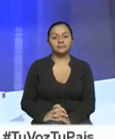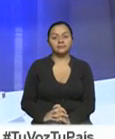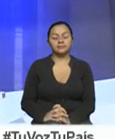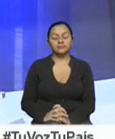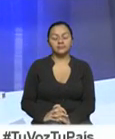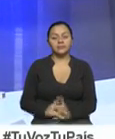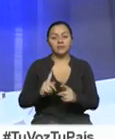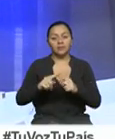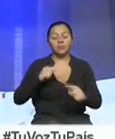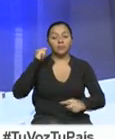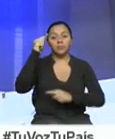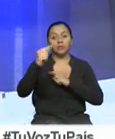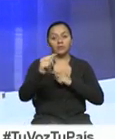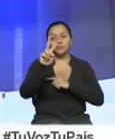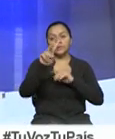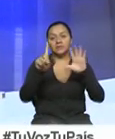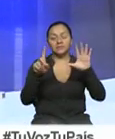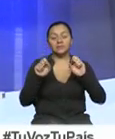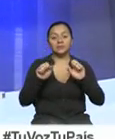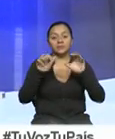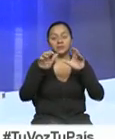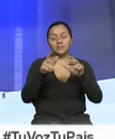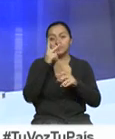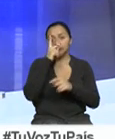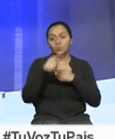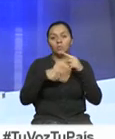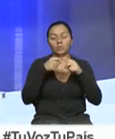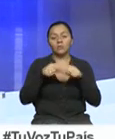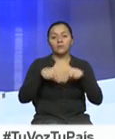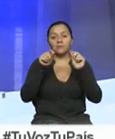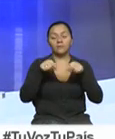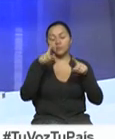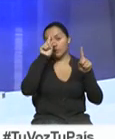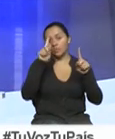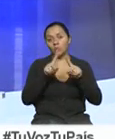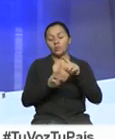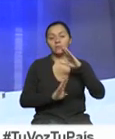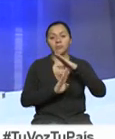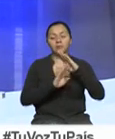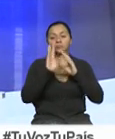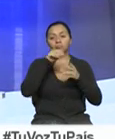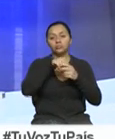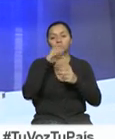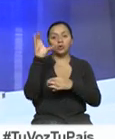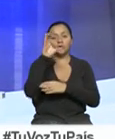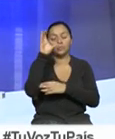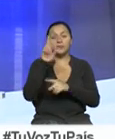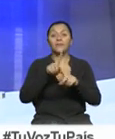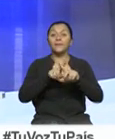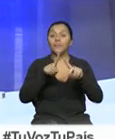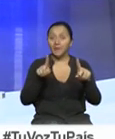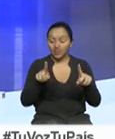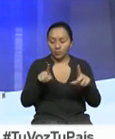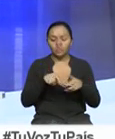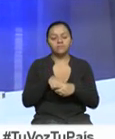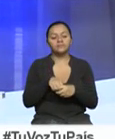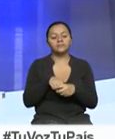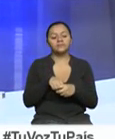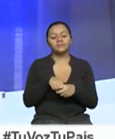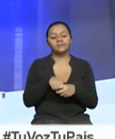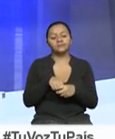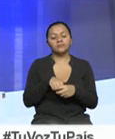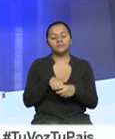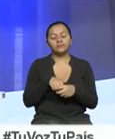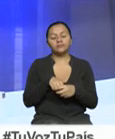El próximo 26 de septiembre se tiene previsto firmar el acuerdo por la paz en Colombia. Sin embargo, el fenómeno del